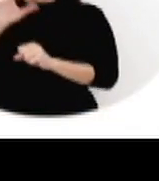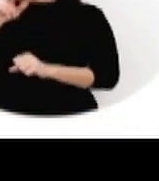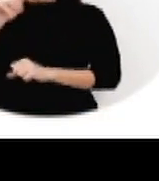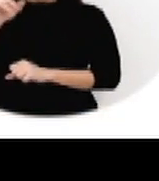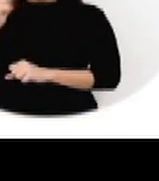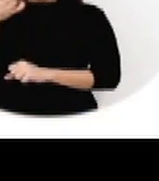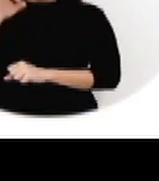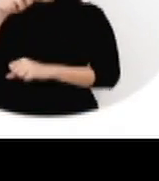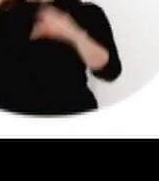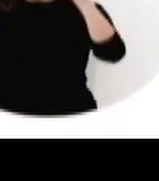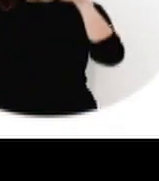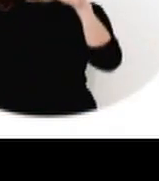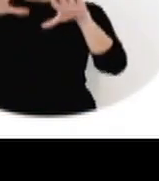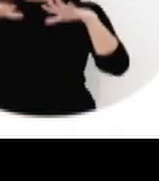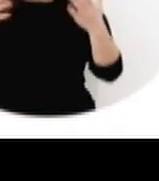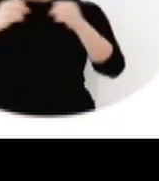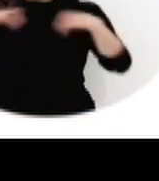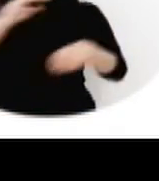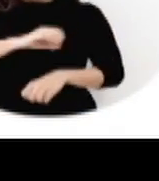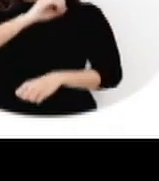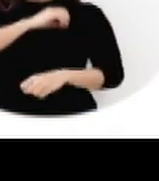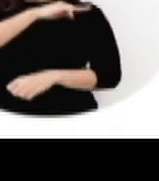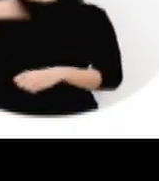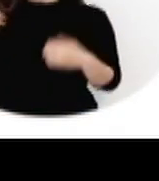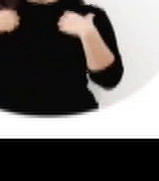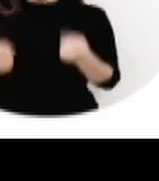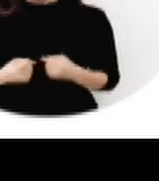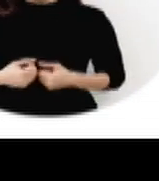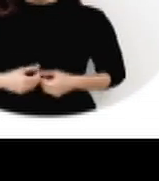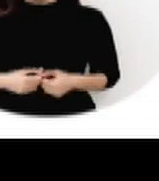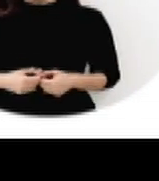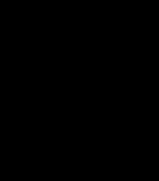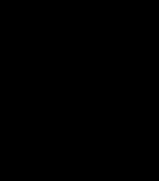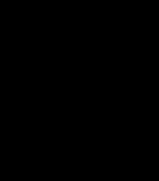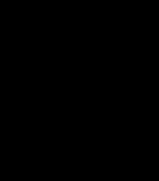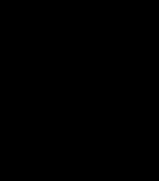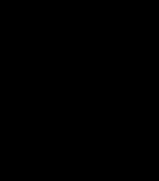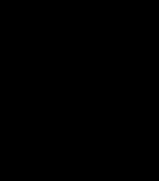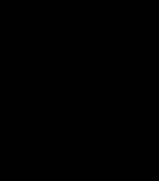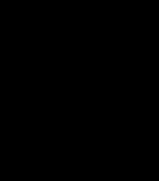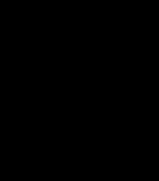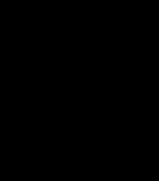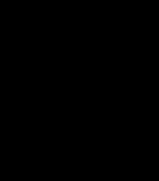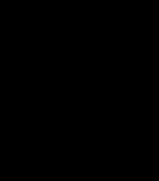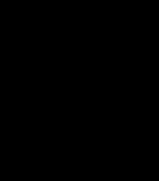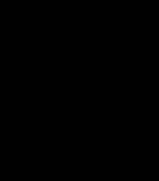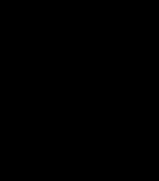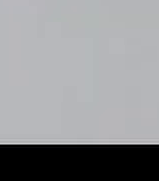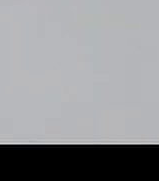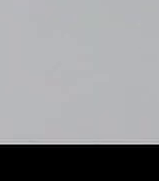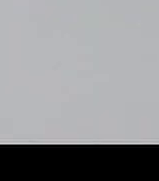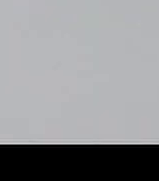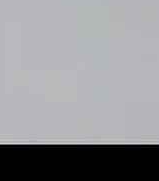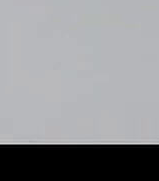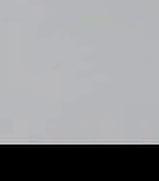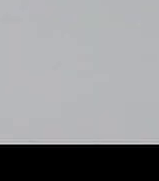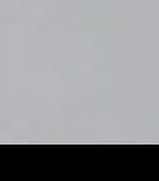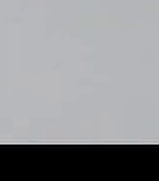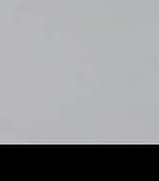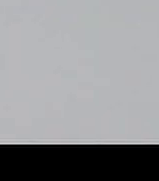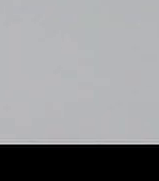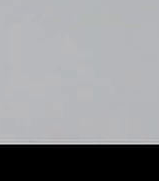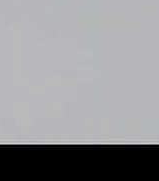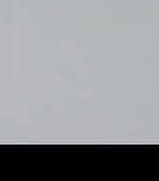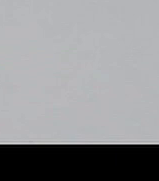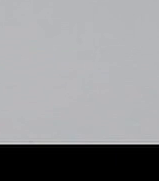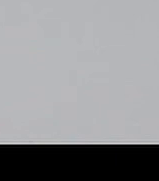coronavirus COVID-19. Infórmate por las redes oficiales del Ministerio de Salud. Para pasarse un semáforo rojo es muy fácil, eso sí, tenés que